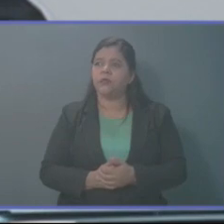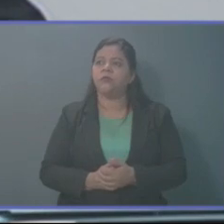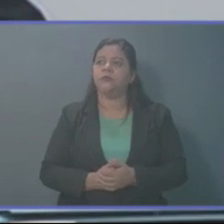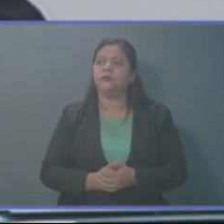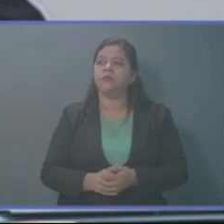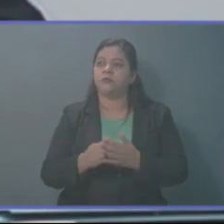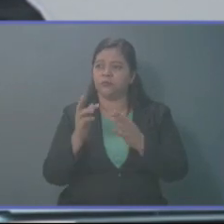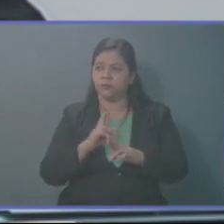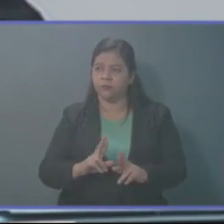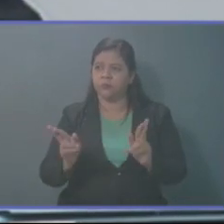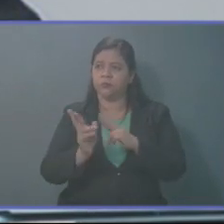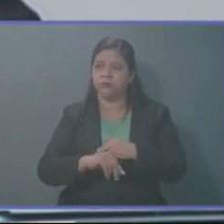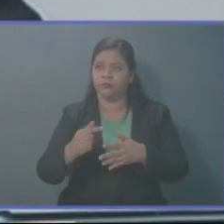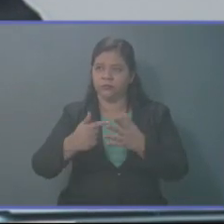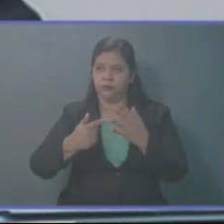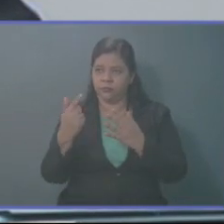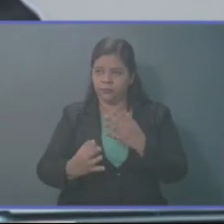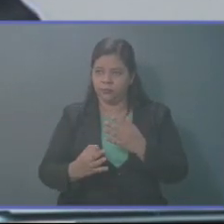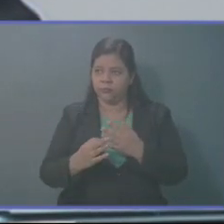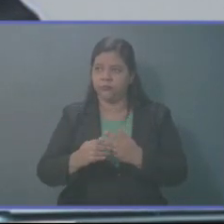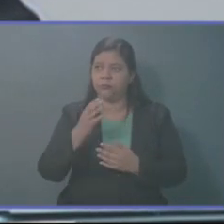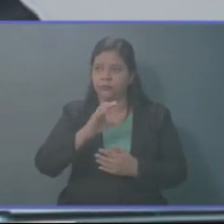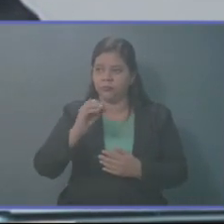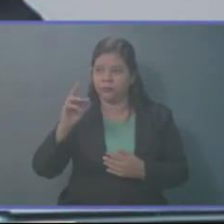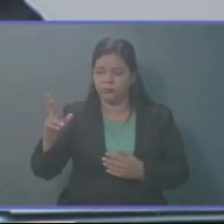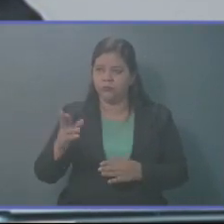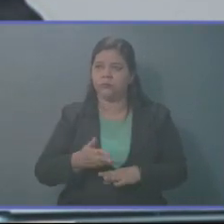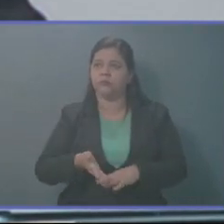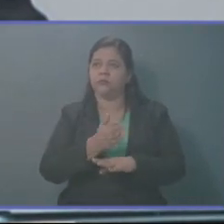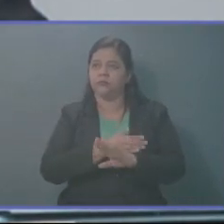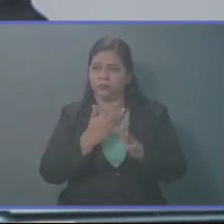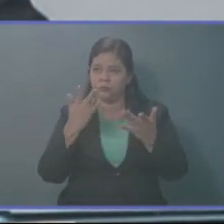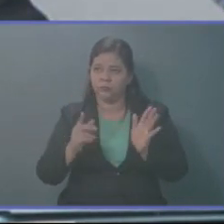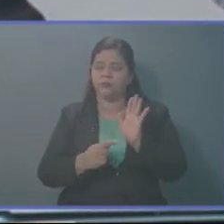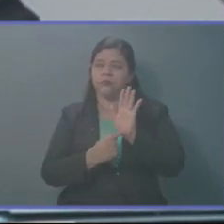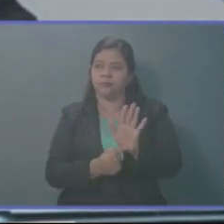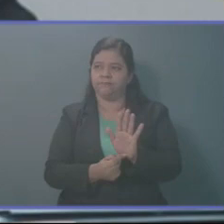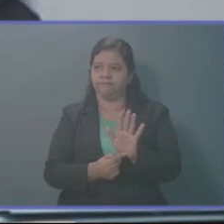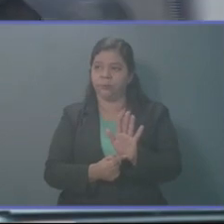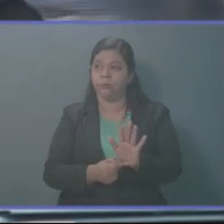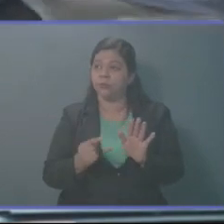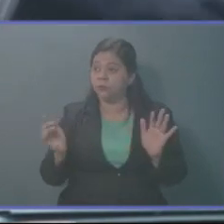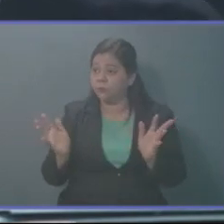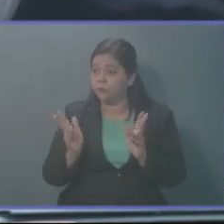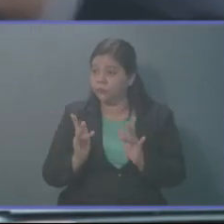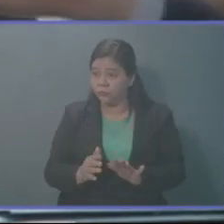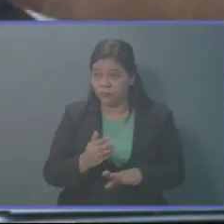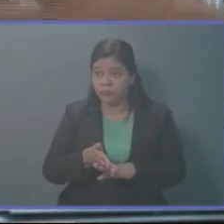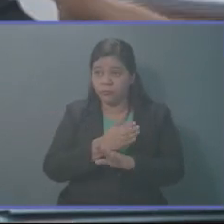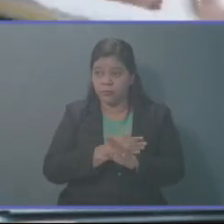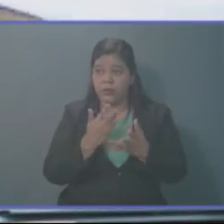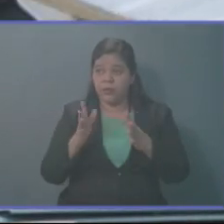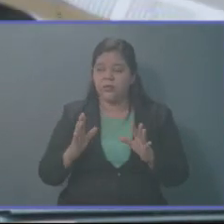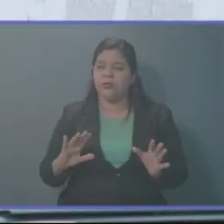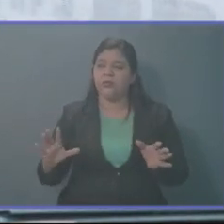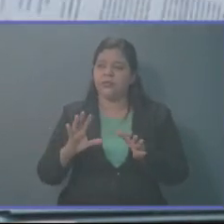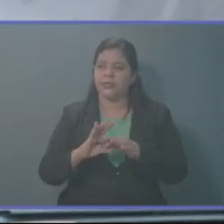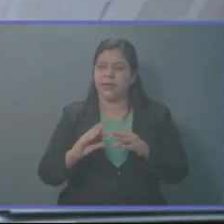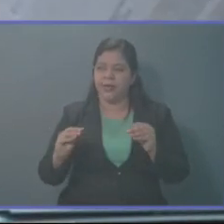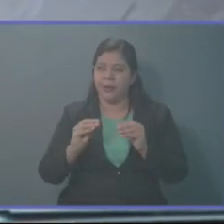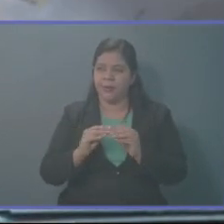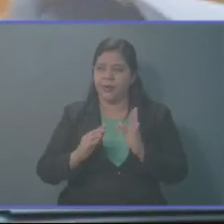la reforma de la ley de la Corte de Cuentas de la República que ha sido presentada, ¿verdad? Es audiencia que solicitan, y hay